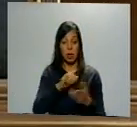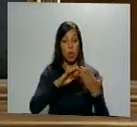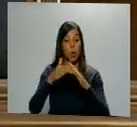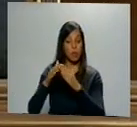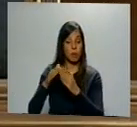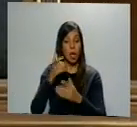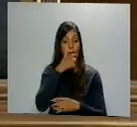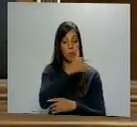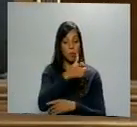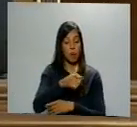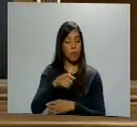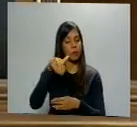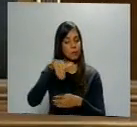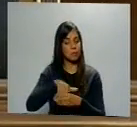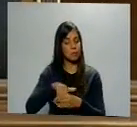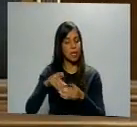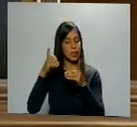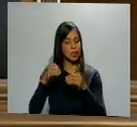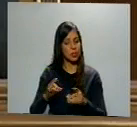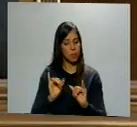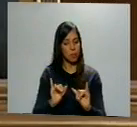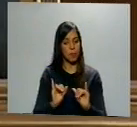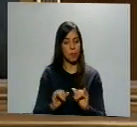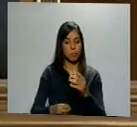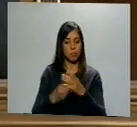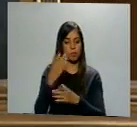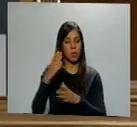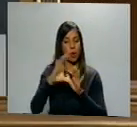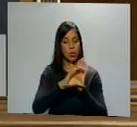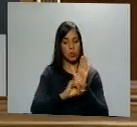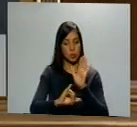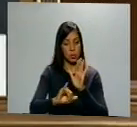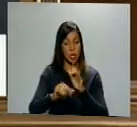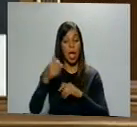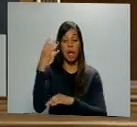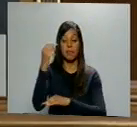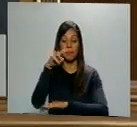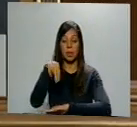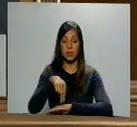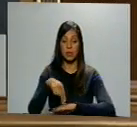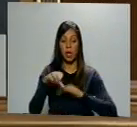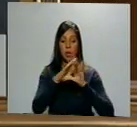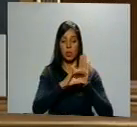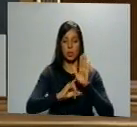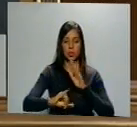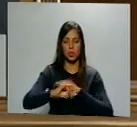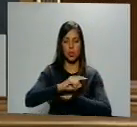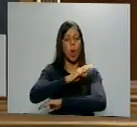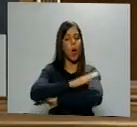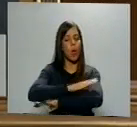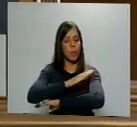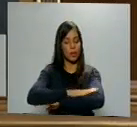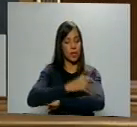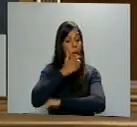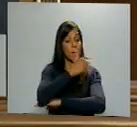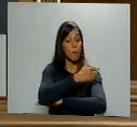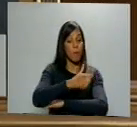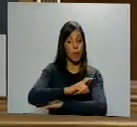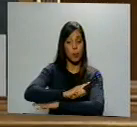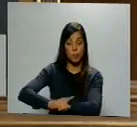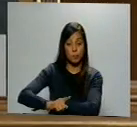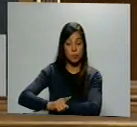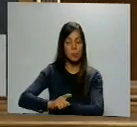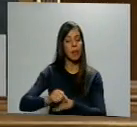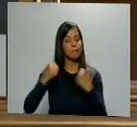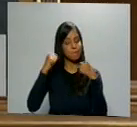poder originario, considerando que en la Asamblea Nacional Constituyente cumple el mandato del pueblo soberano para hacer